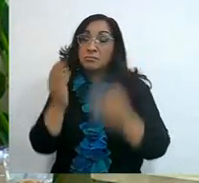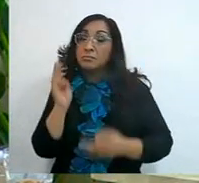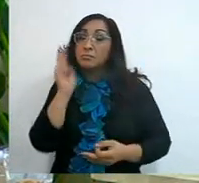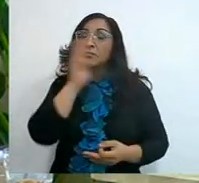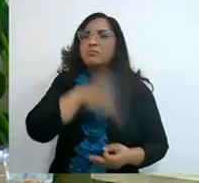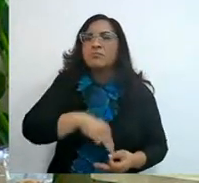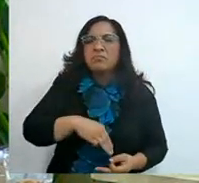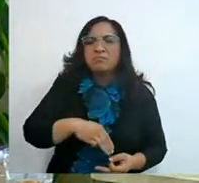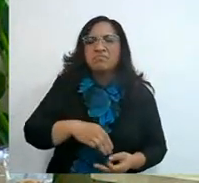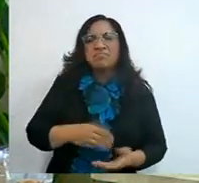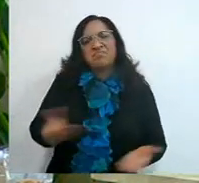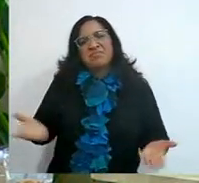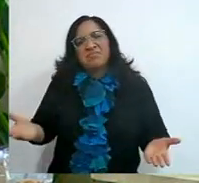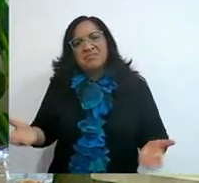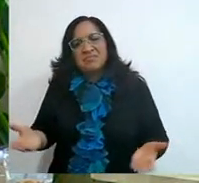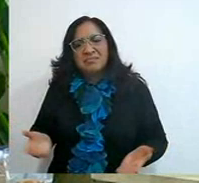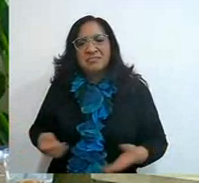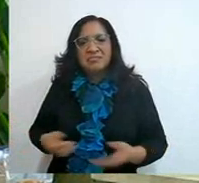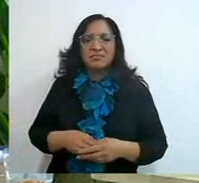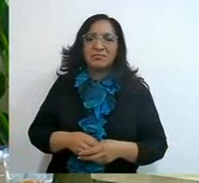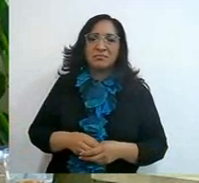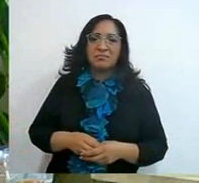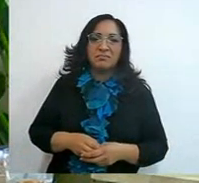No le apura jurar,